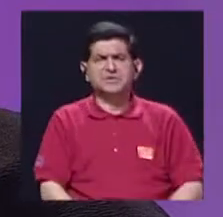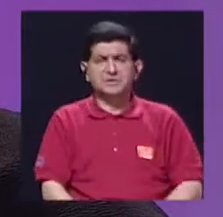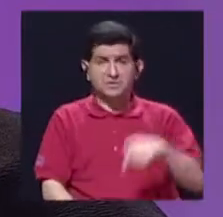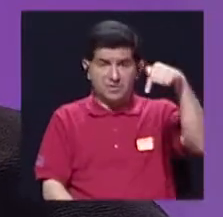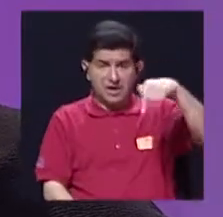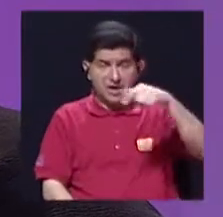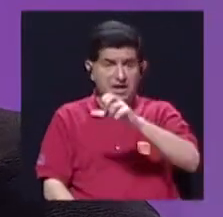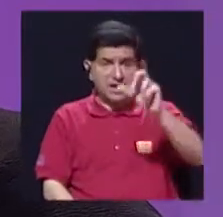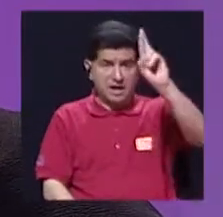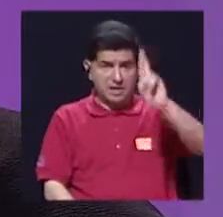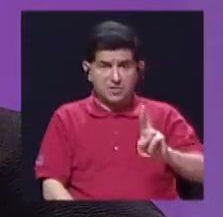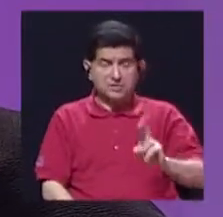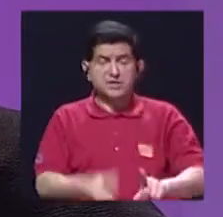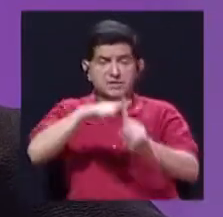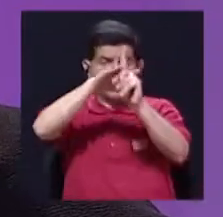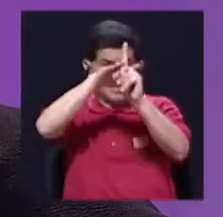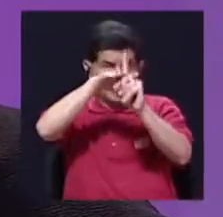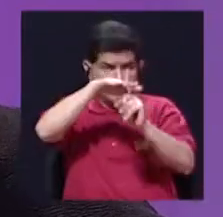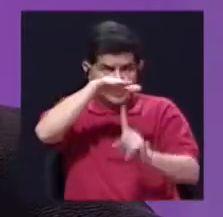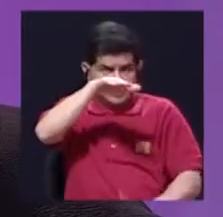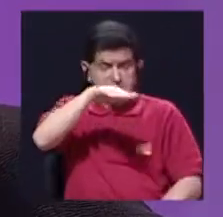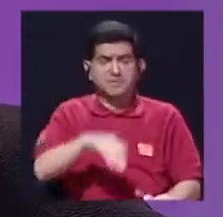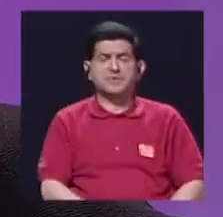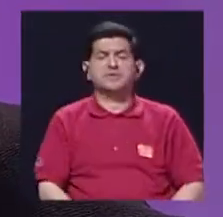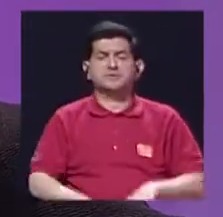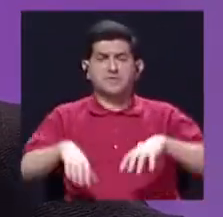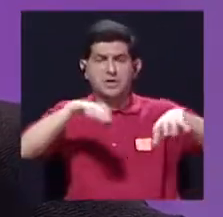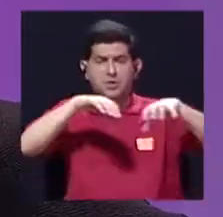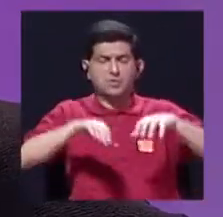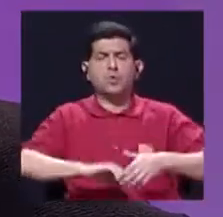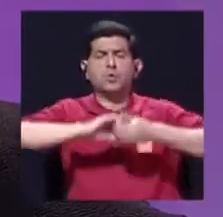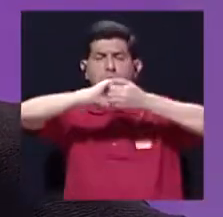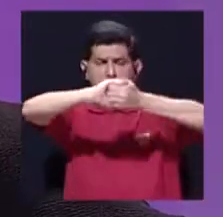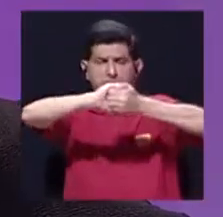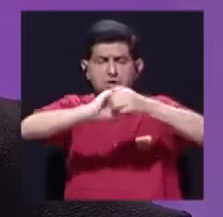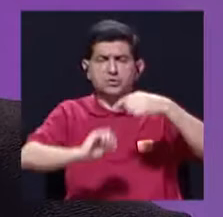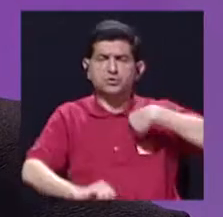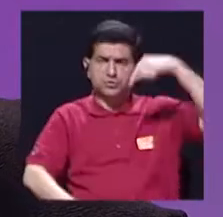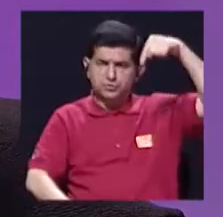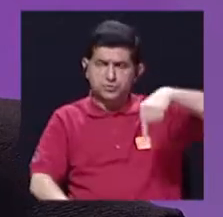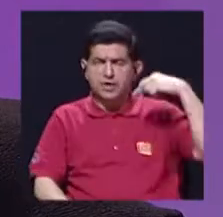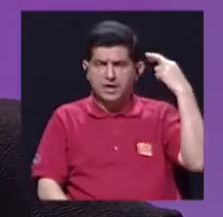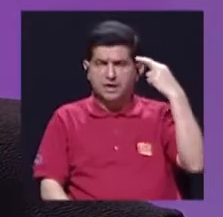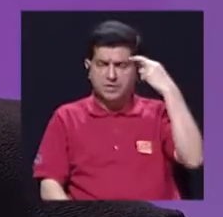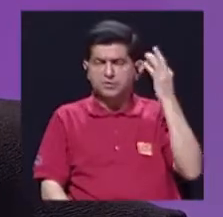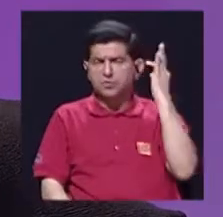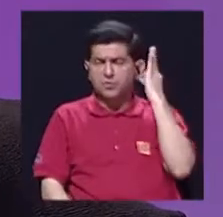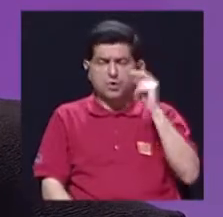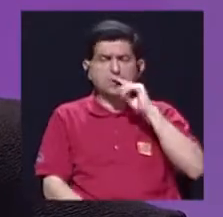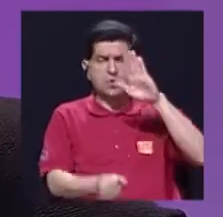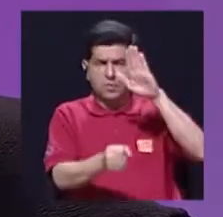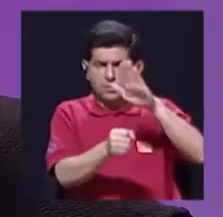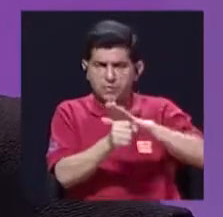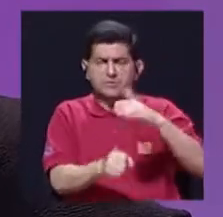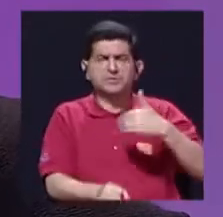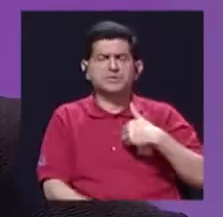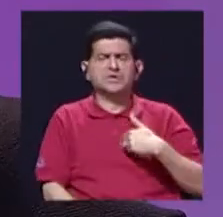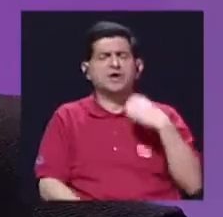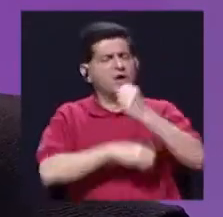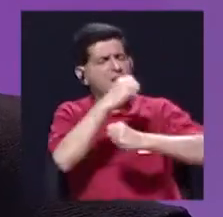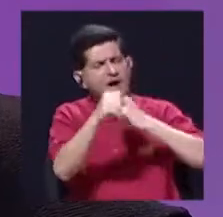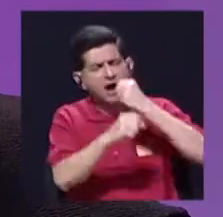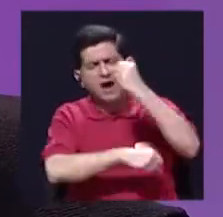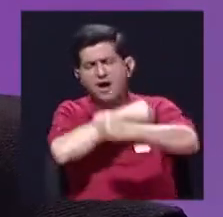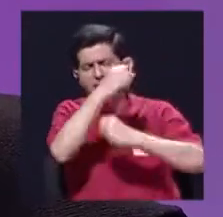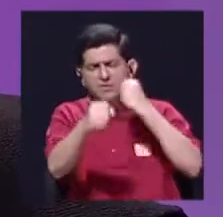Costa Rica, desapareció el movimiento cooperativo. Yo estoy aquí porque soy una mujer comprometida, tengo muchos años